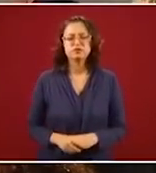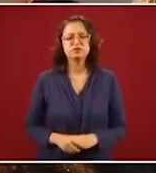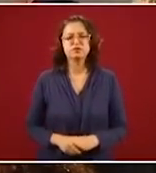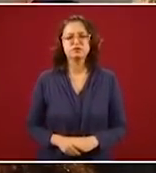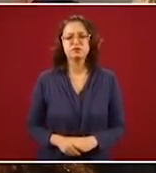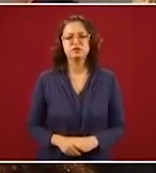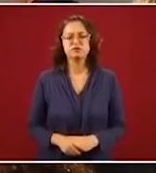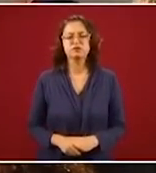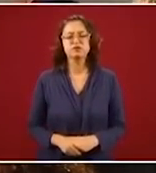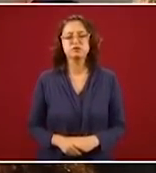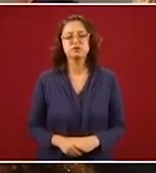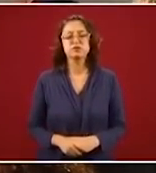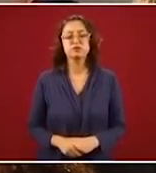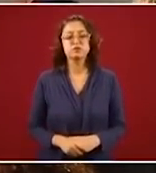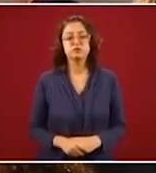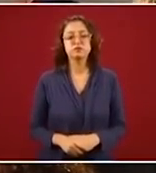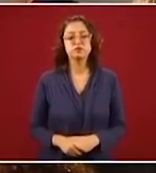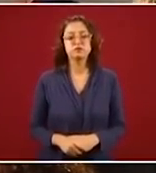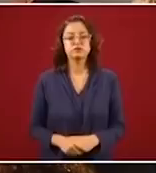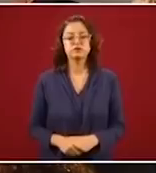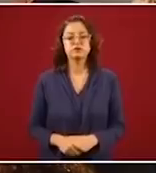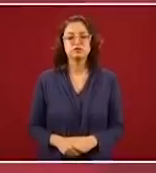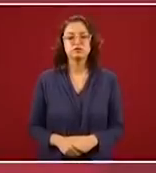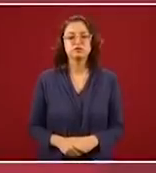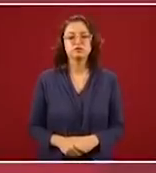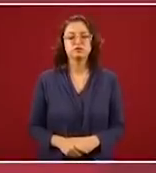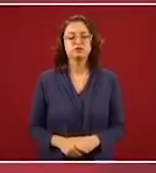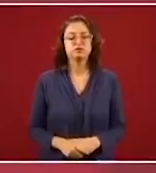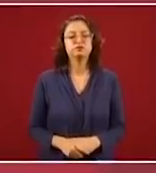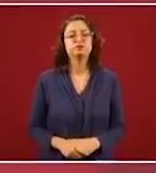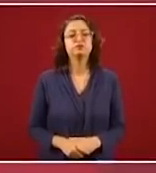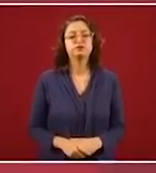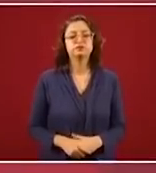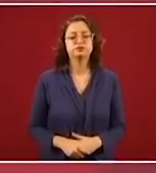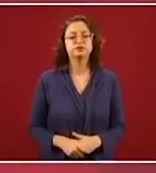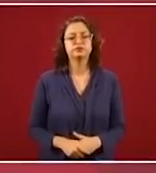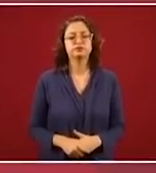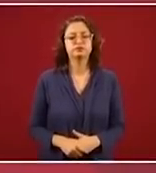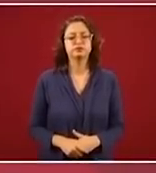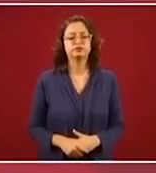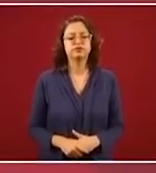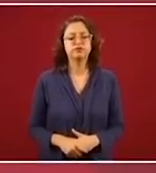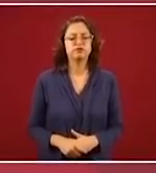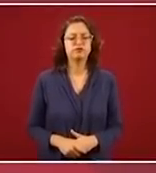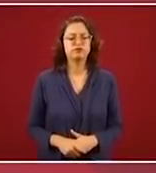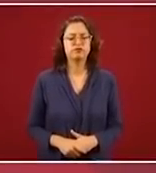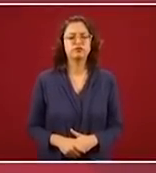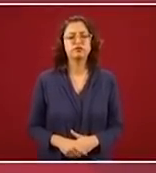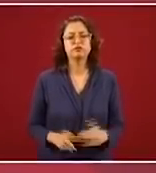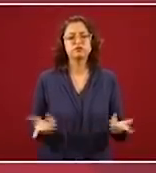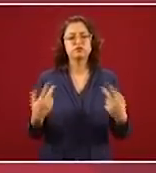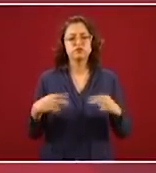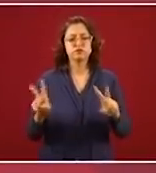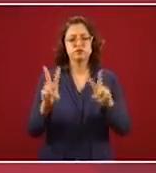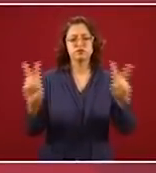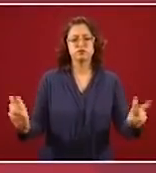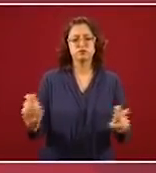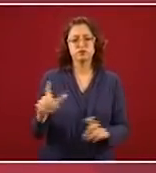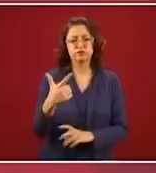caso aislado que desde luego no vamos nosotros a